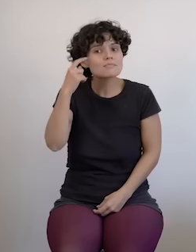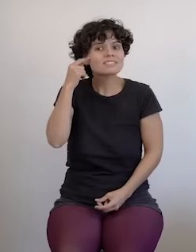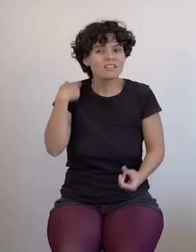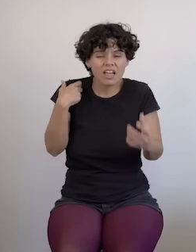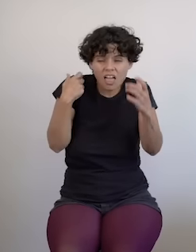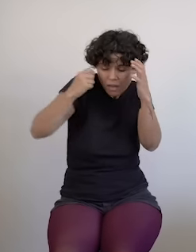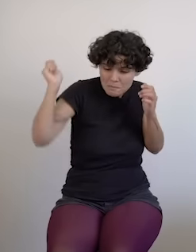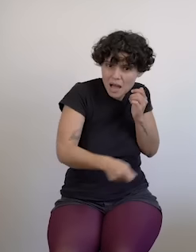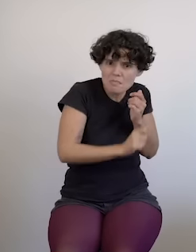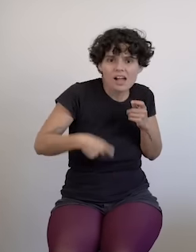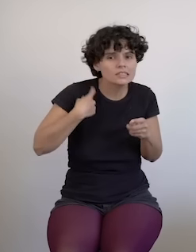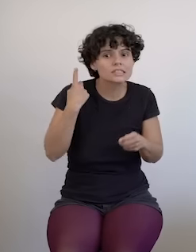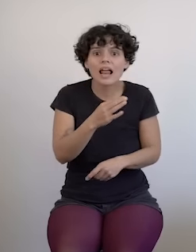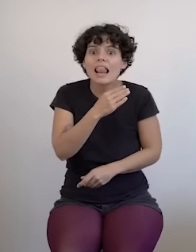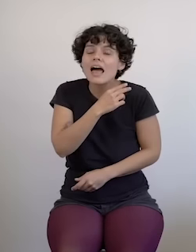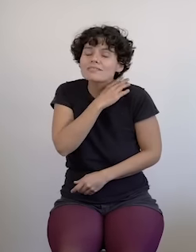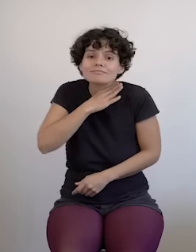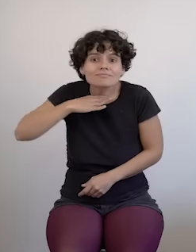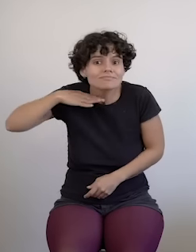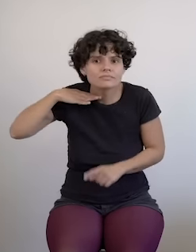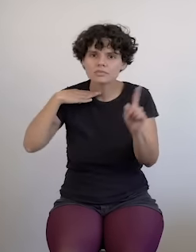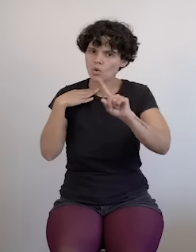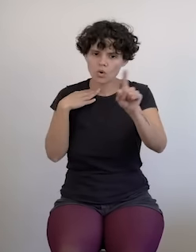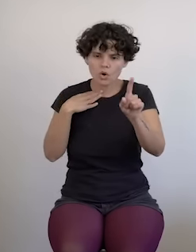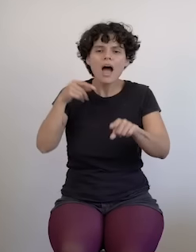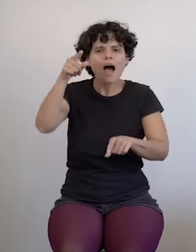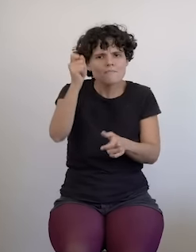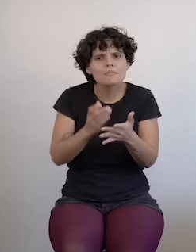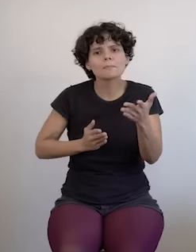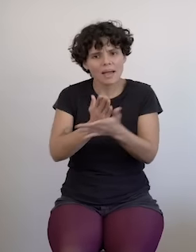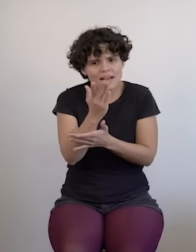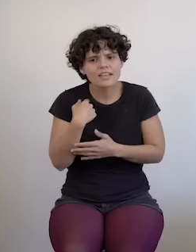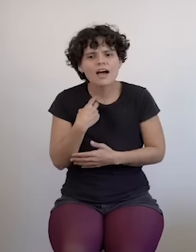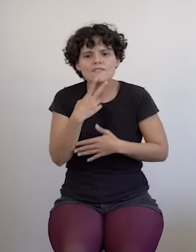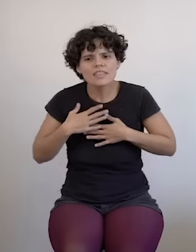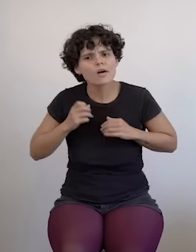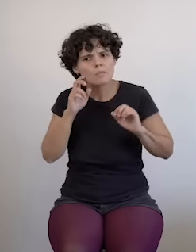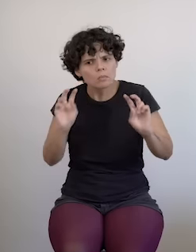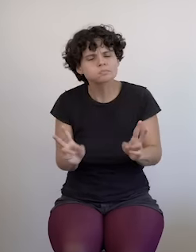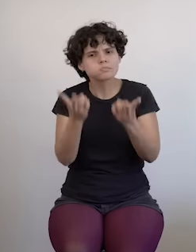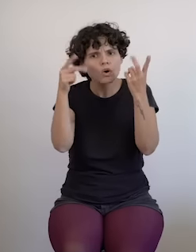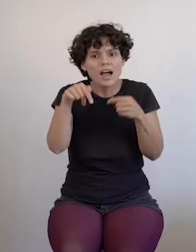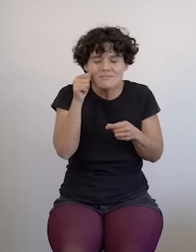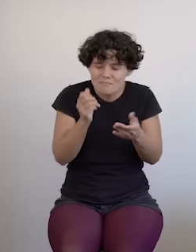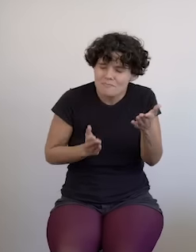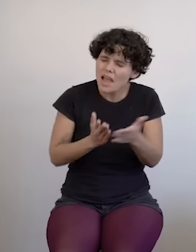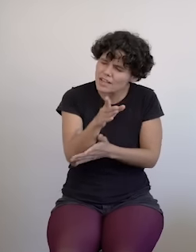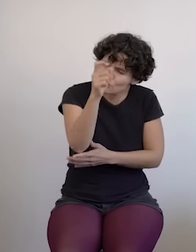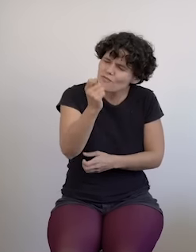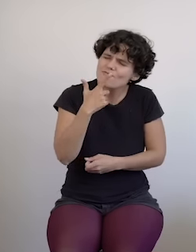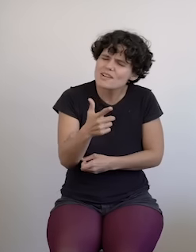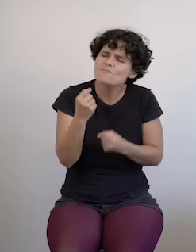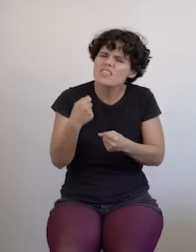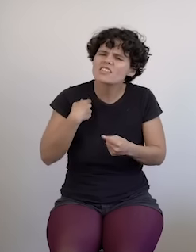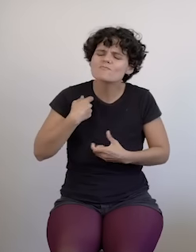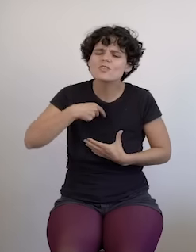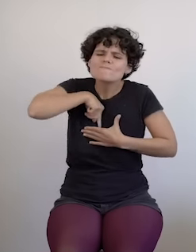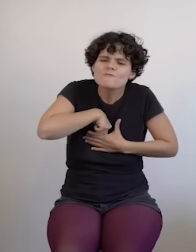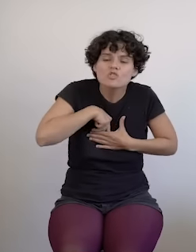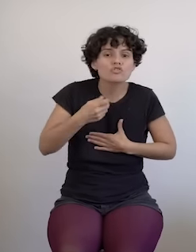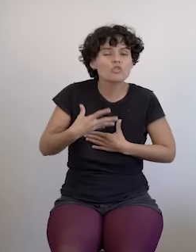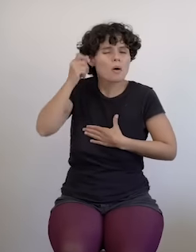mismo y piensan que es el fin, pues no, pues yo le quiero contarle que no, porque es el principio para ser exitoso. Entonces ahí está el inicio para ser un weón